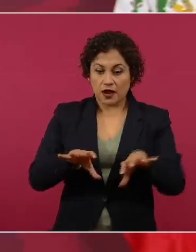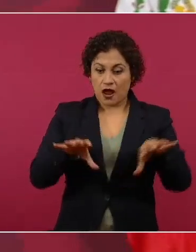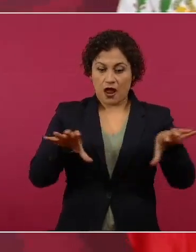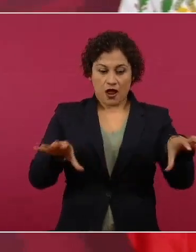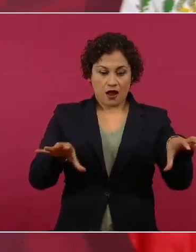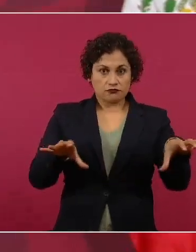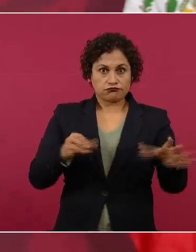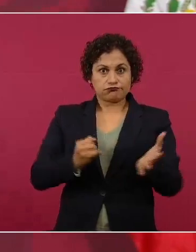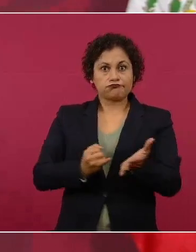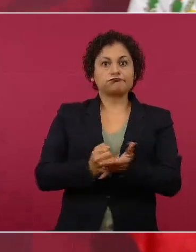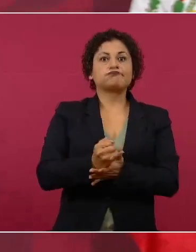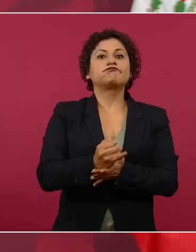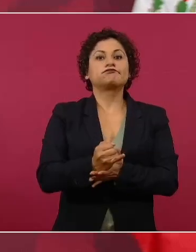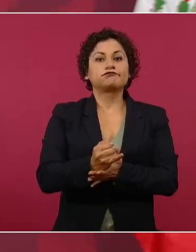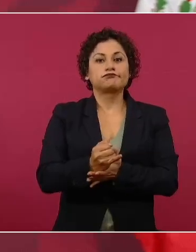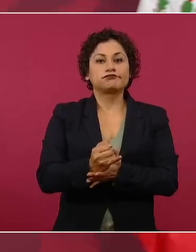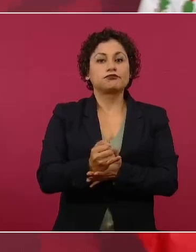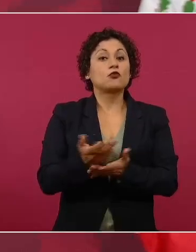Es